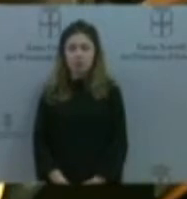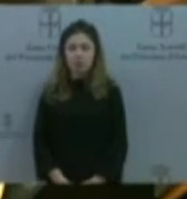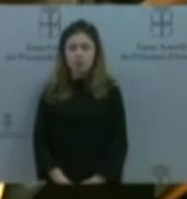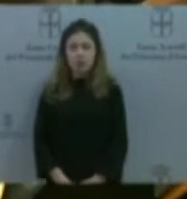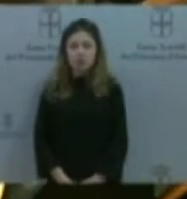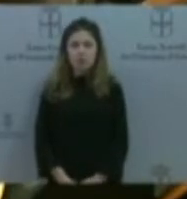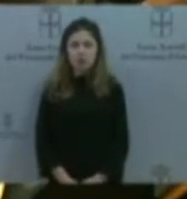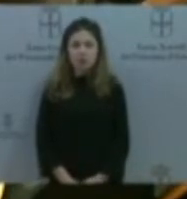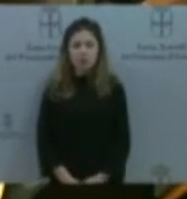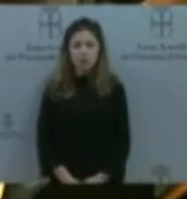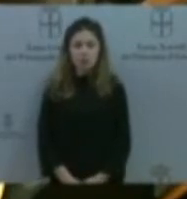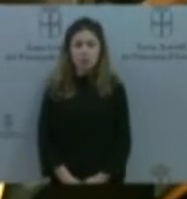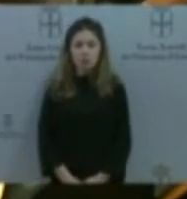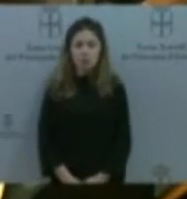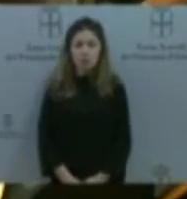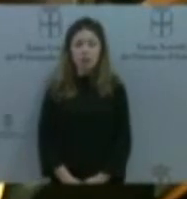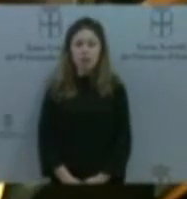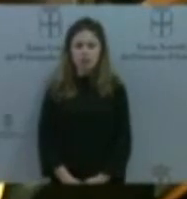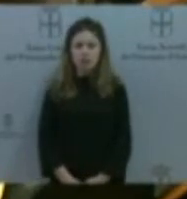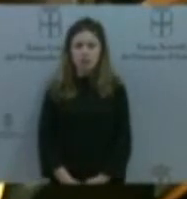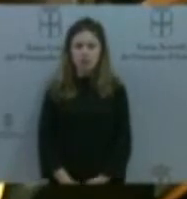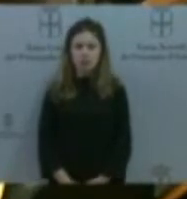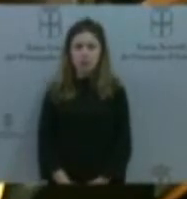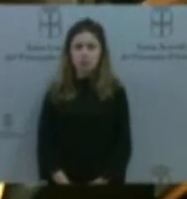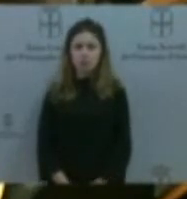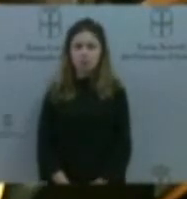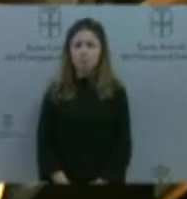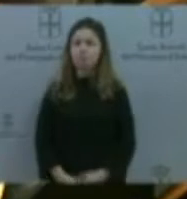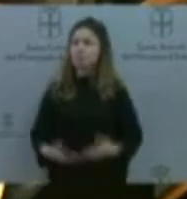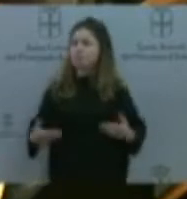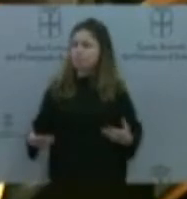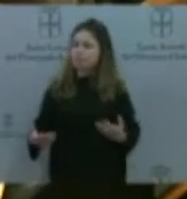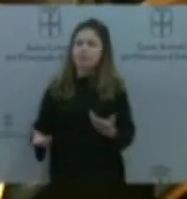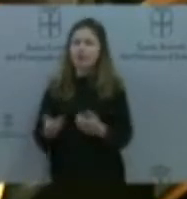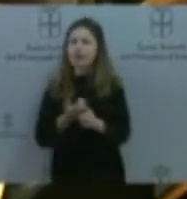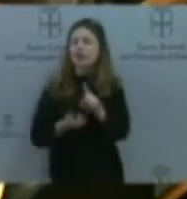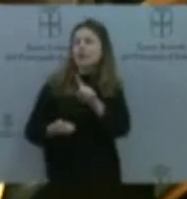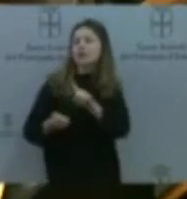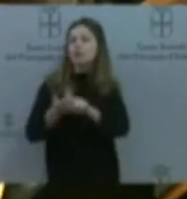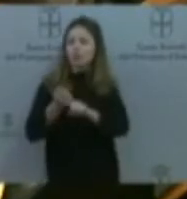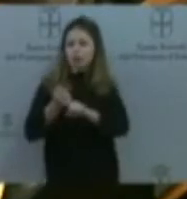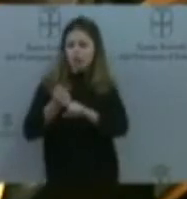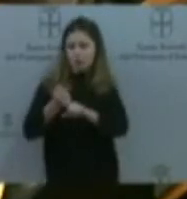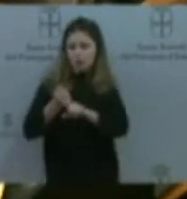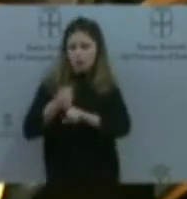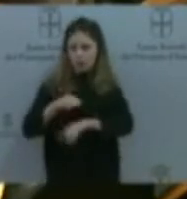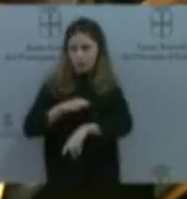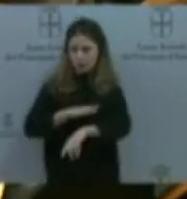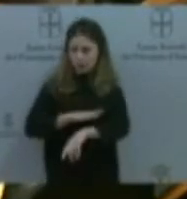Bueno, resoluciones de Izquierdas Unidas, dos resoluciones. Vamos a apoyar las dos propuestas de